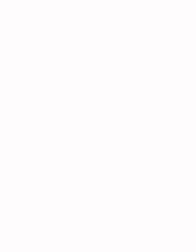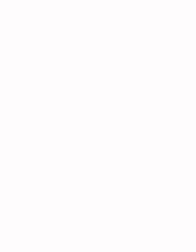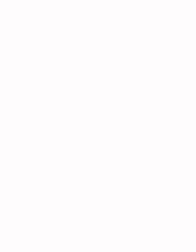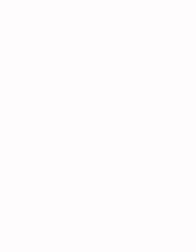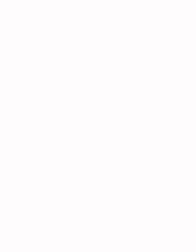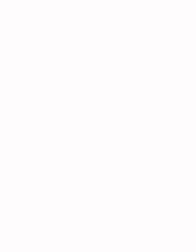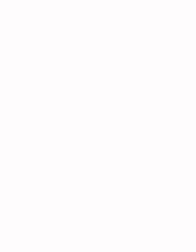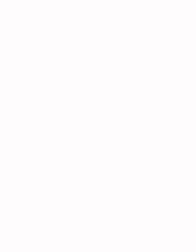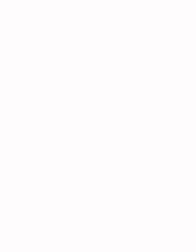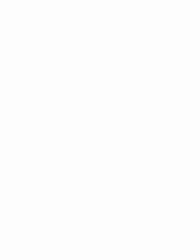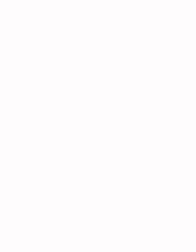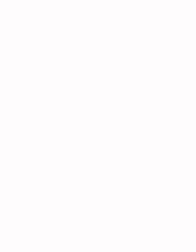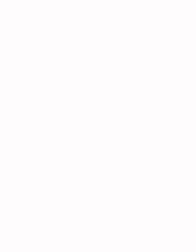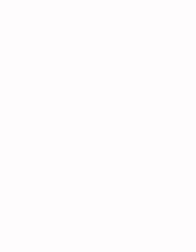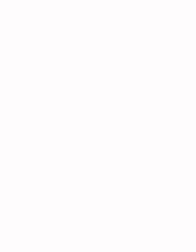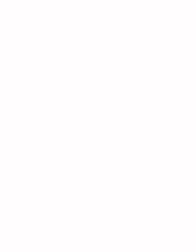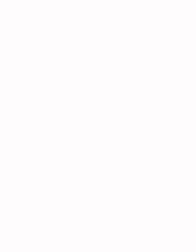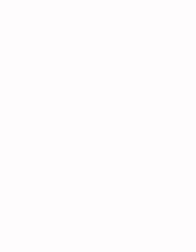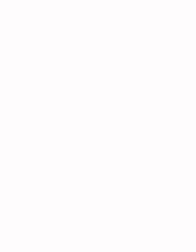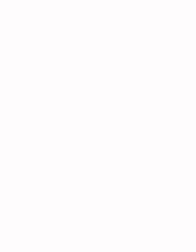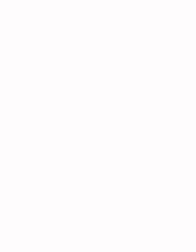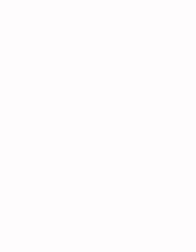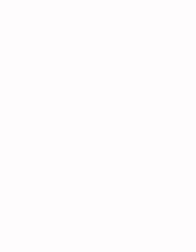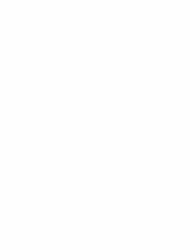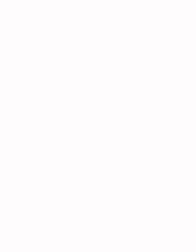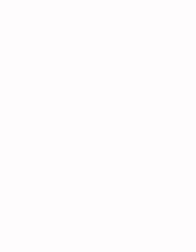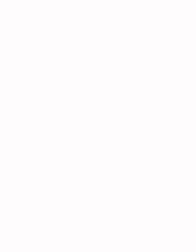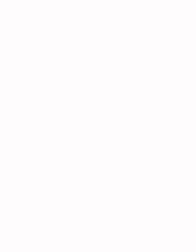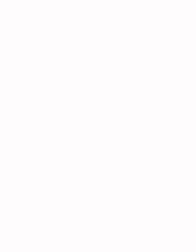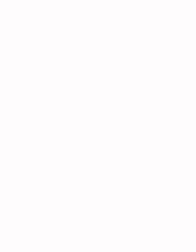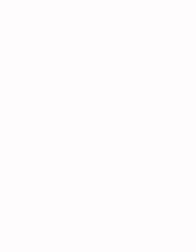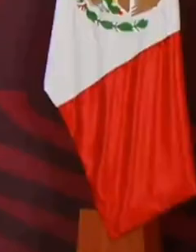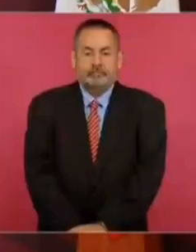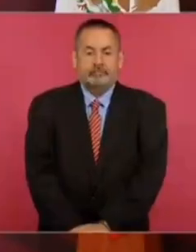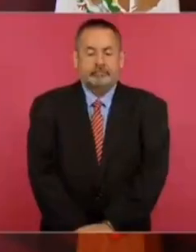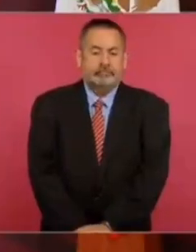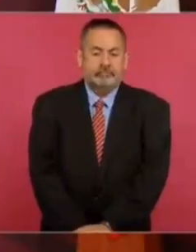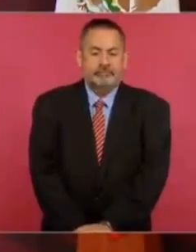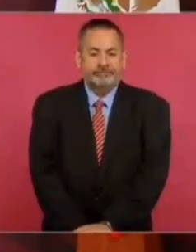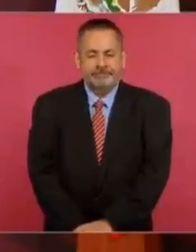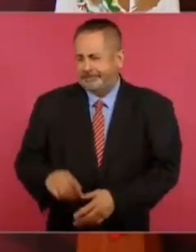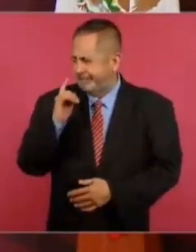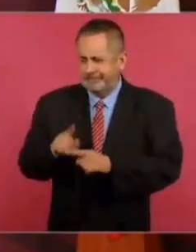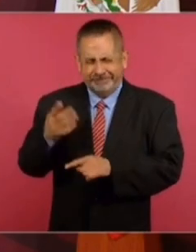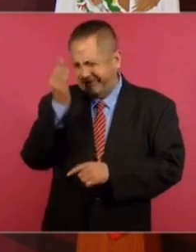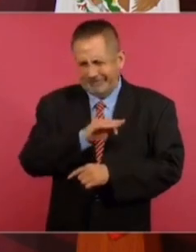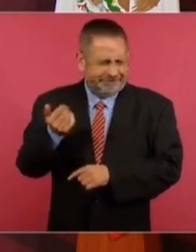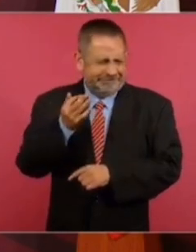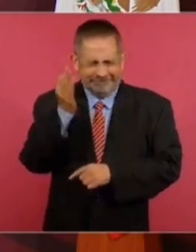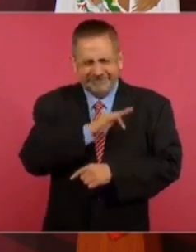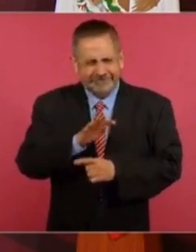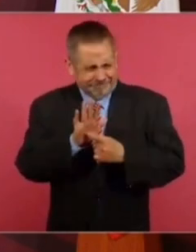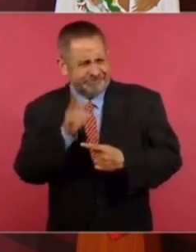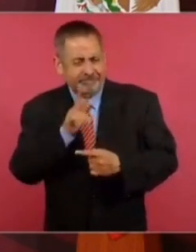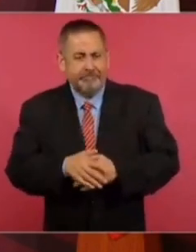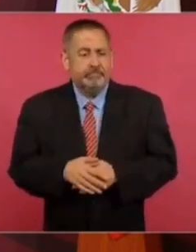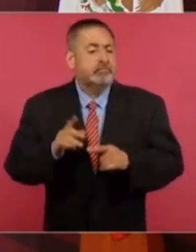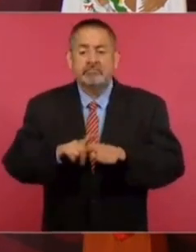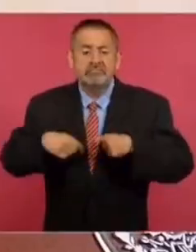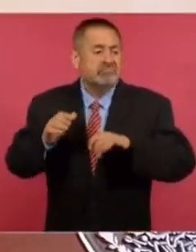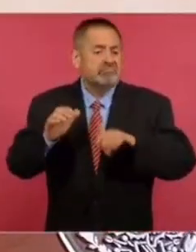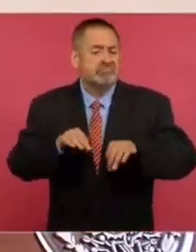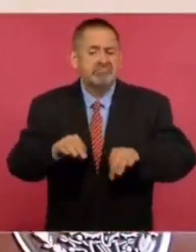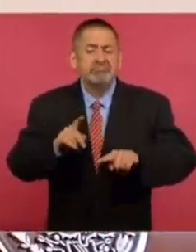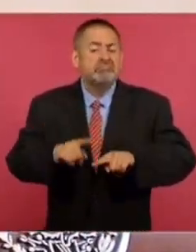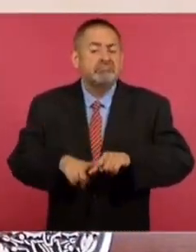y los carteles 175 eso es falso y lo puedo probar quién está ofreciendo más